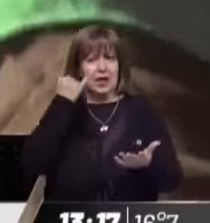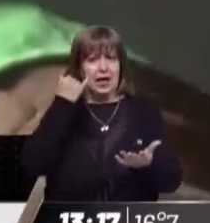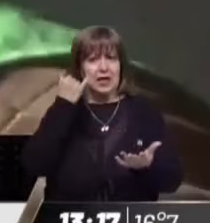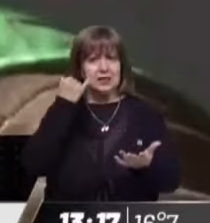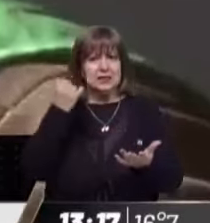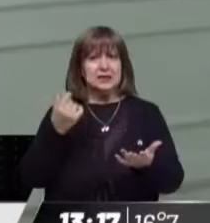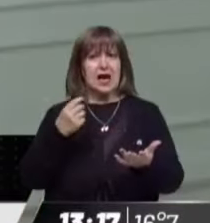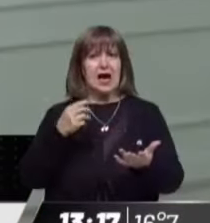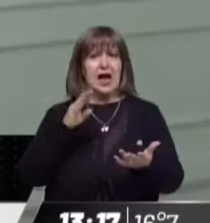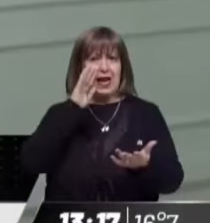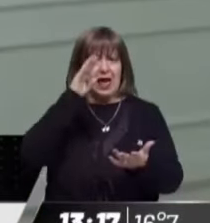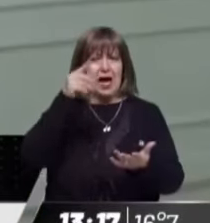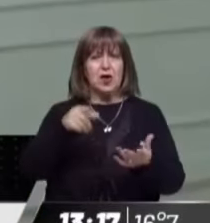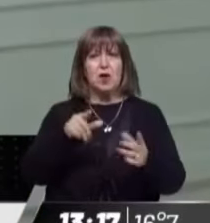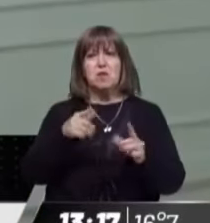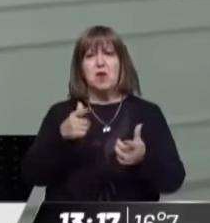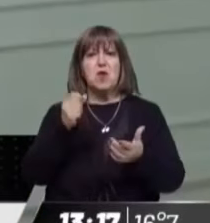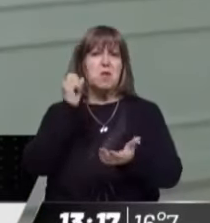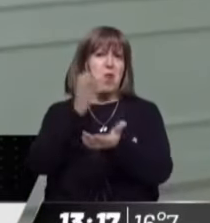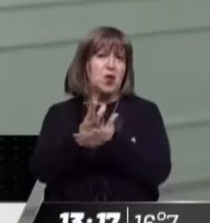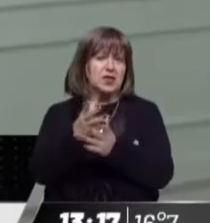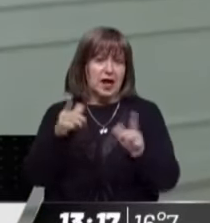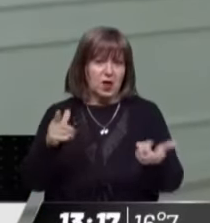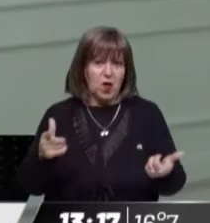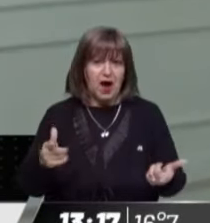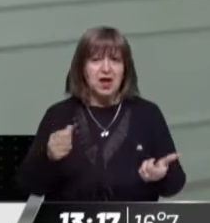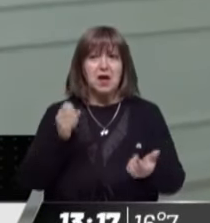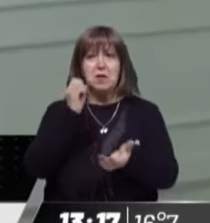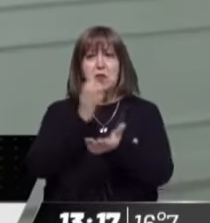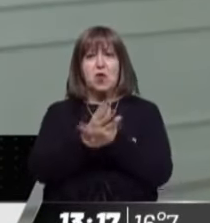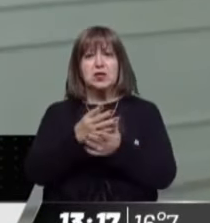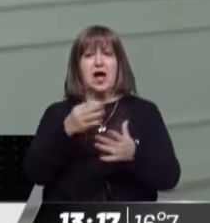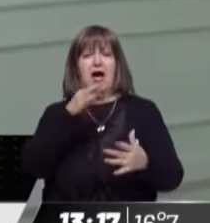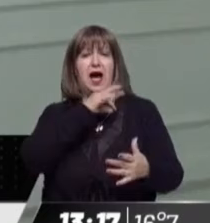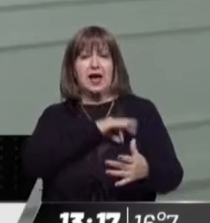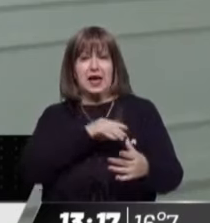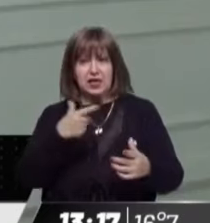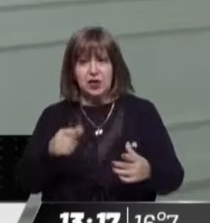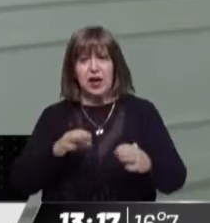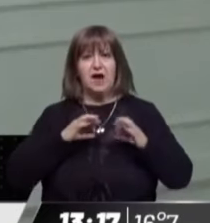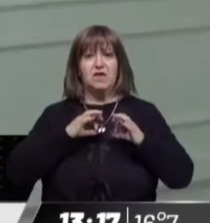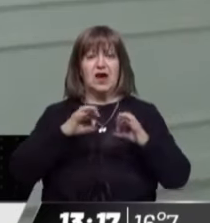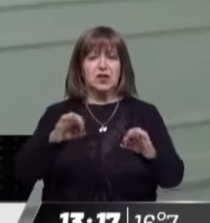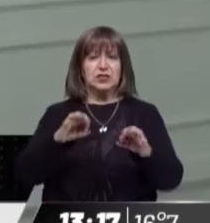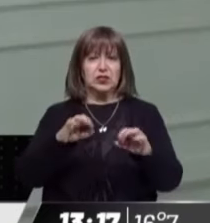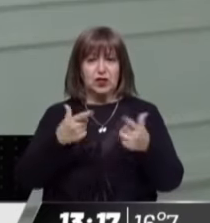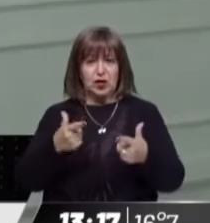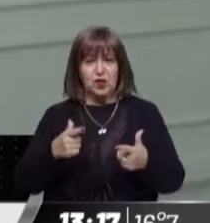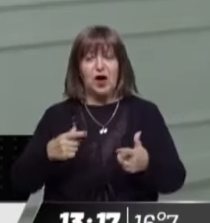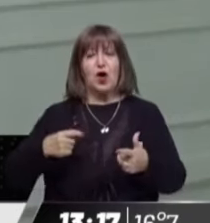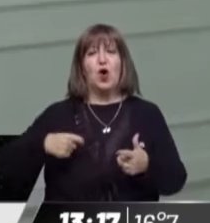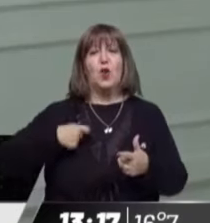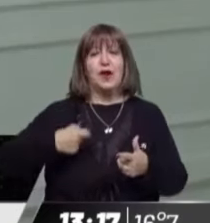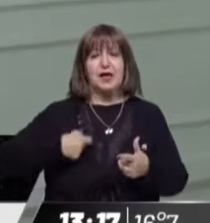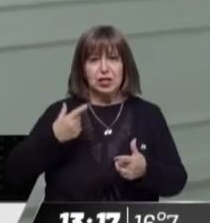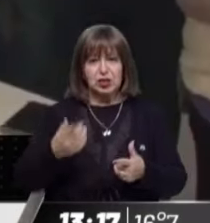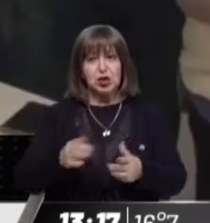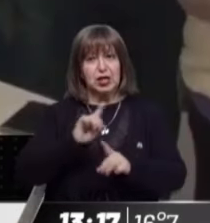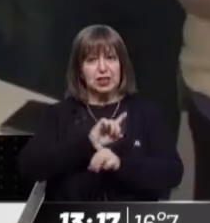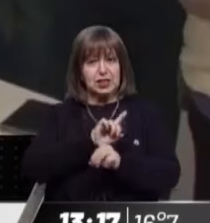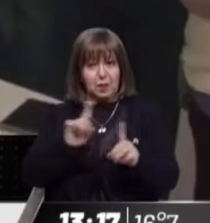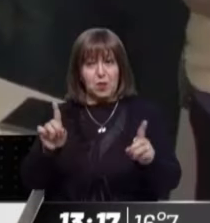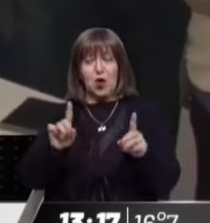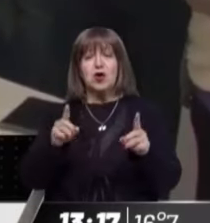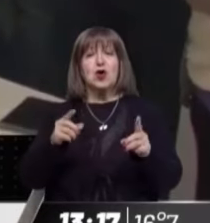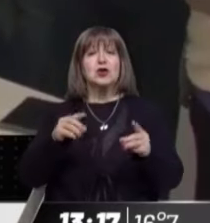porque no les interesa. Como no tienen multa, esos trabajadores no van a tener aguinaldo, no van a tener vacaciones, no van a tener obra social, su familia no va a tener obra